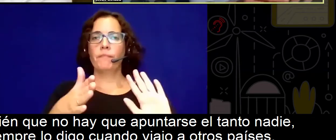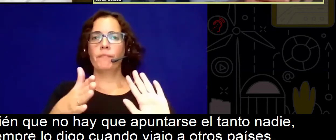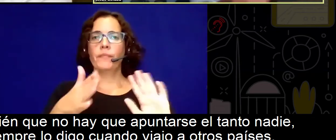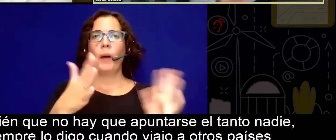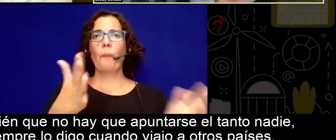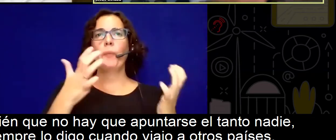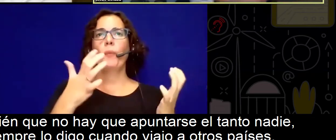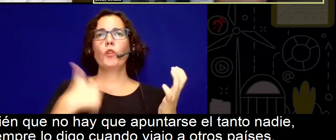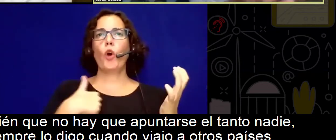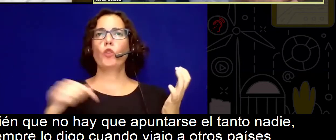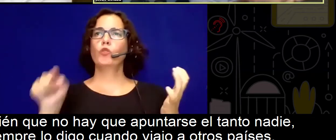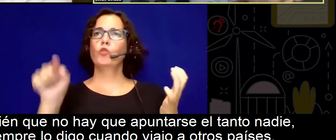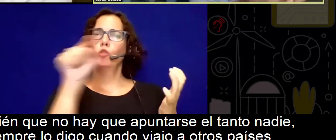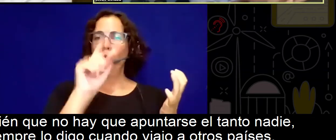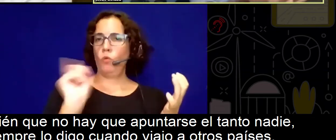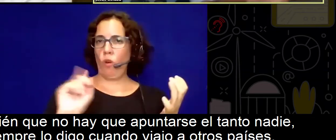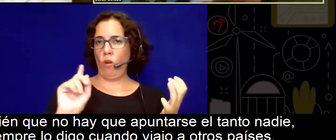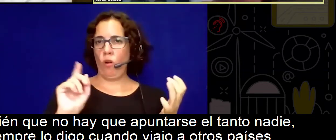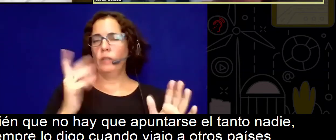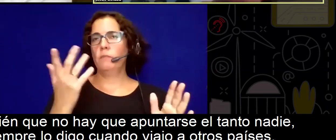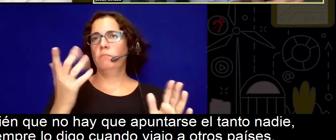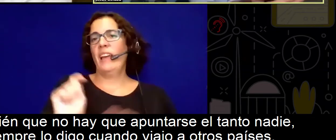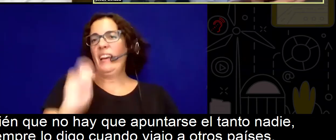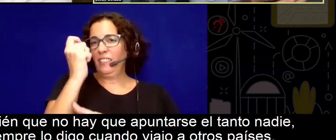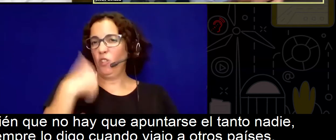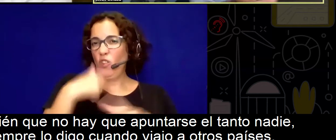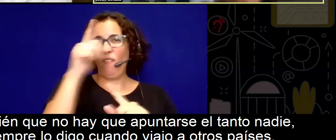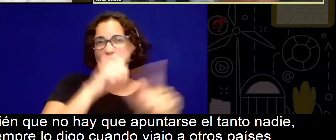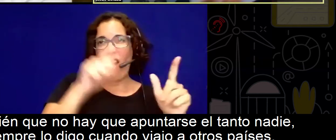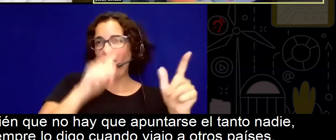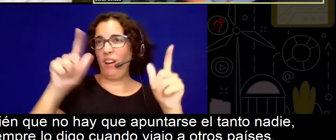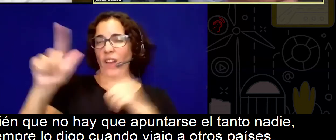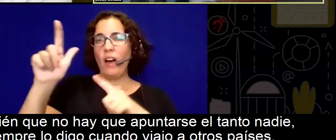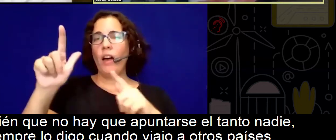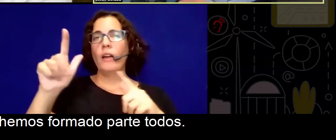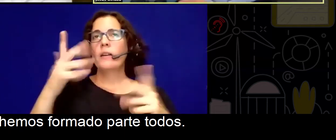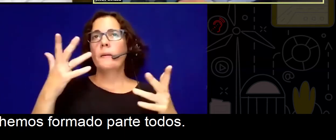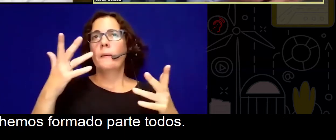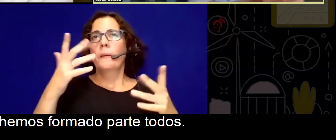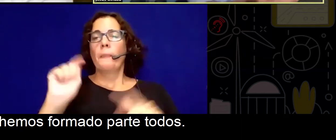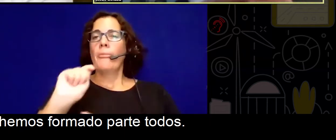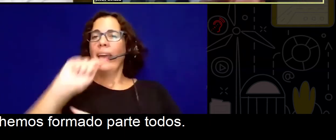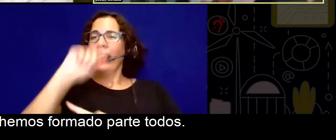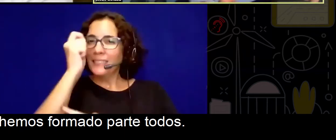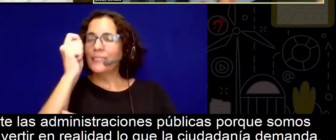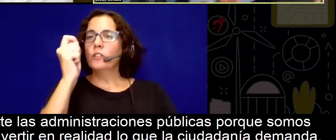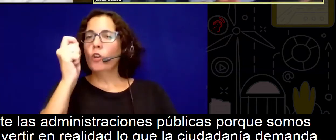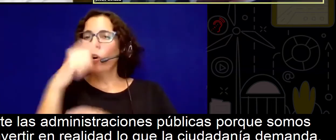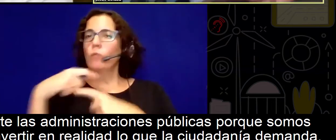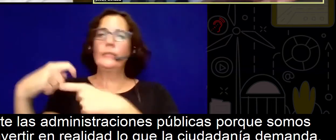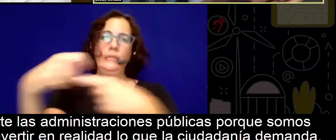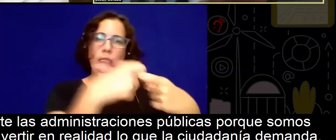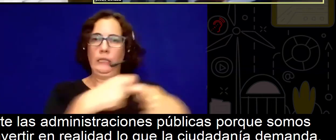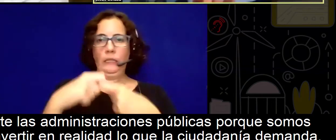Y el éxito, y siempre lo cuento y lo digo cuando viajo a otros países, hemos formado parte todos, ¿no? Hemos formado parte